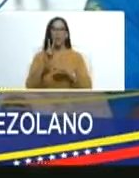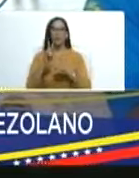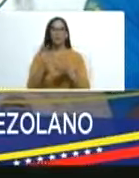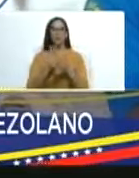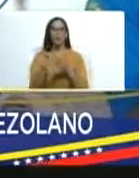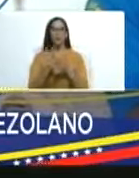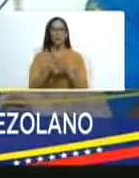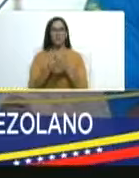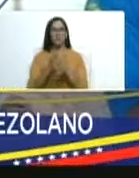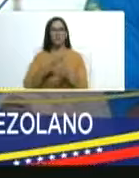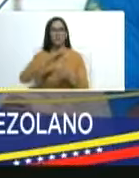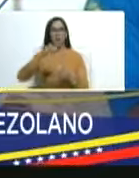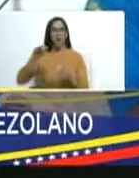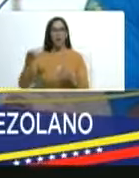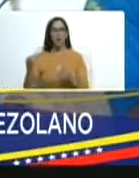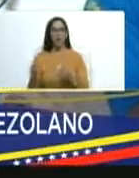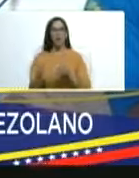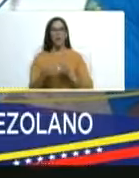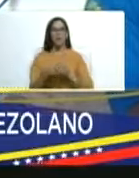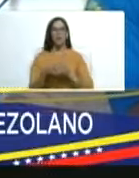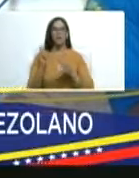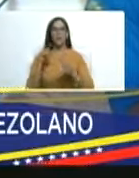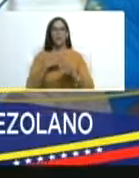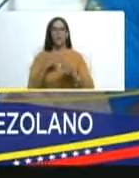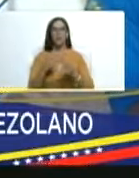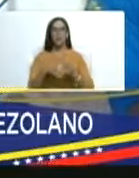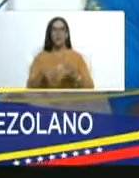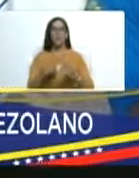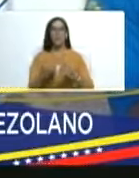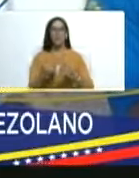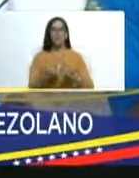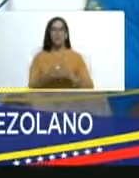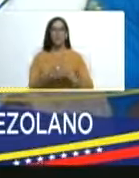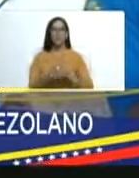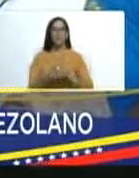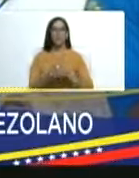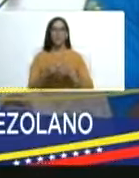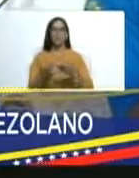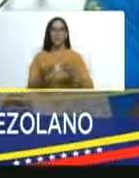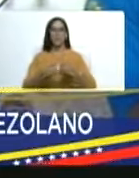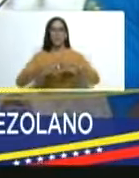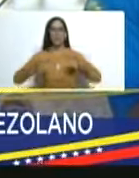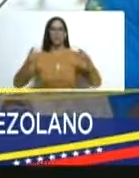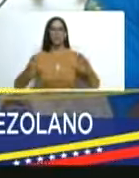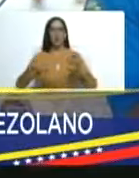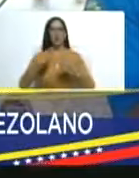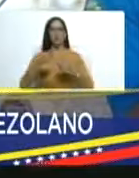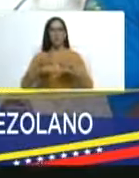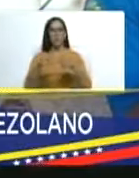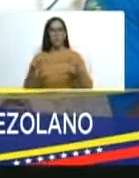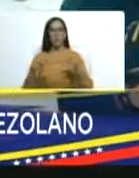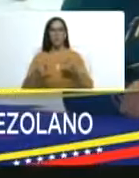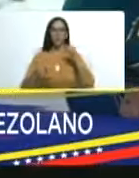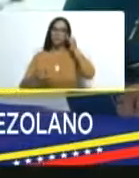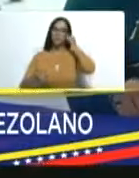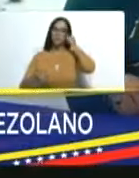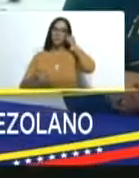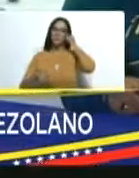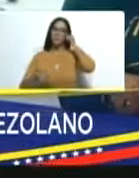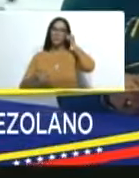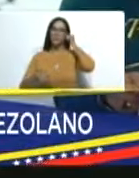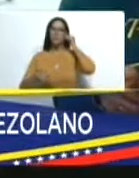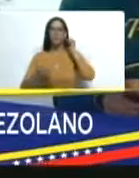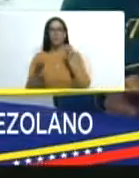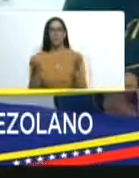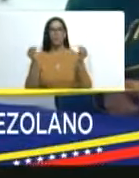en estas aguas, y bueno, también queremos pedirle la posibilidad del escalamiento de este proyecto a otros espacios. Bueno, ¿ustedes están